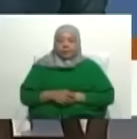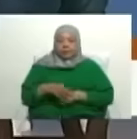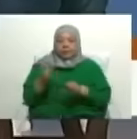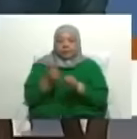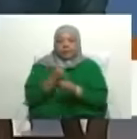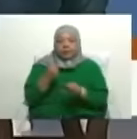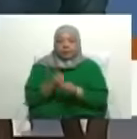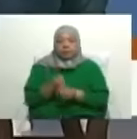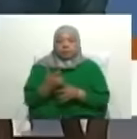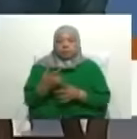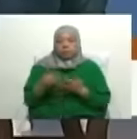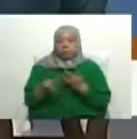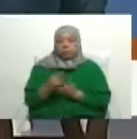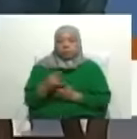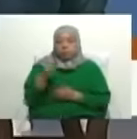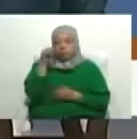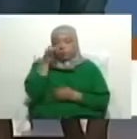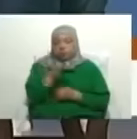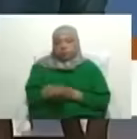a un traidor